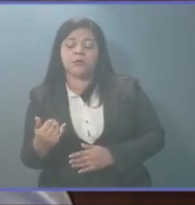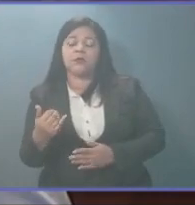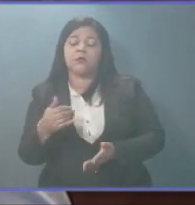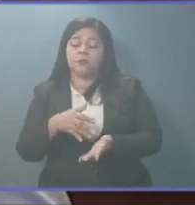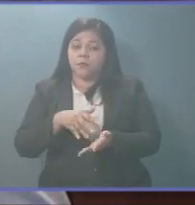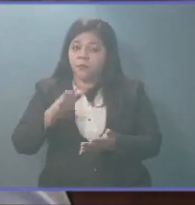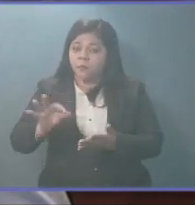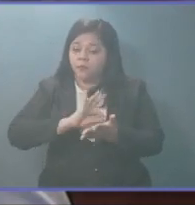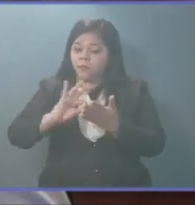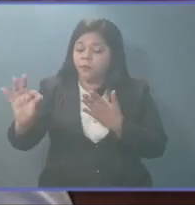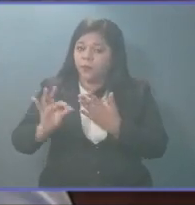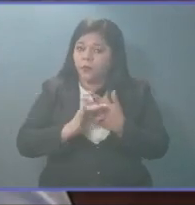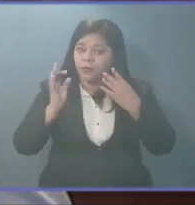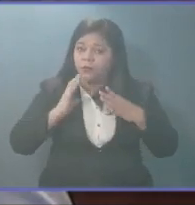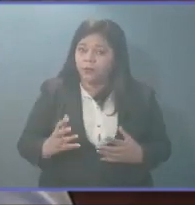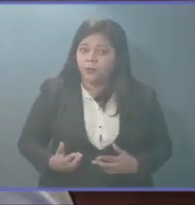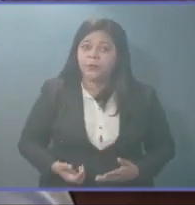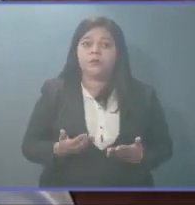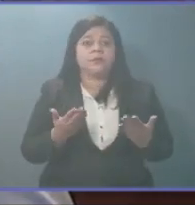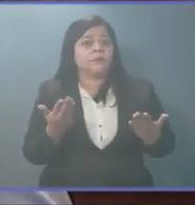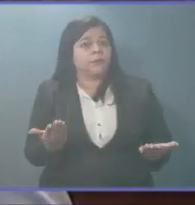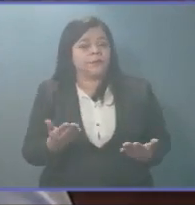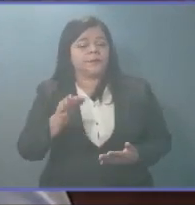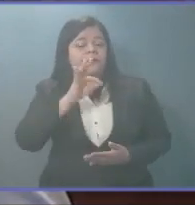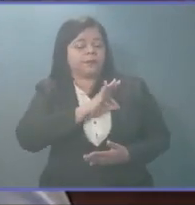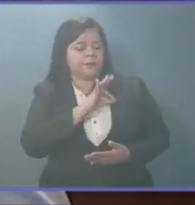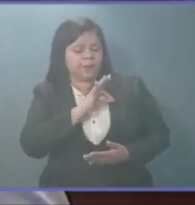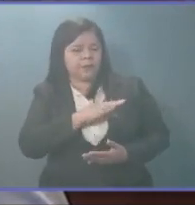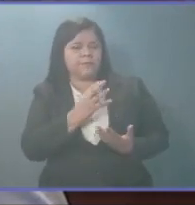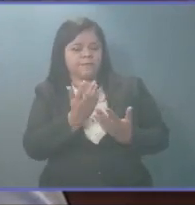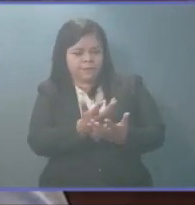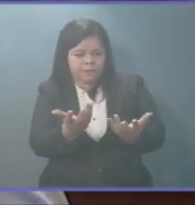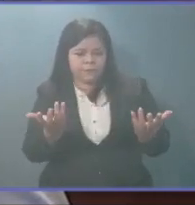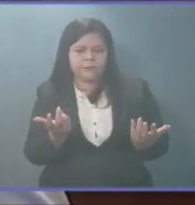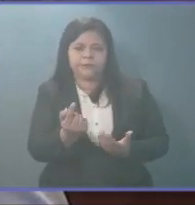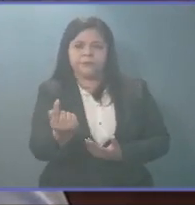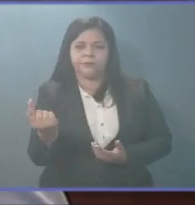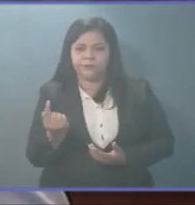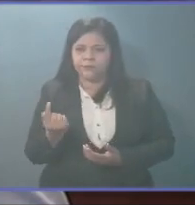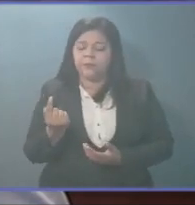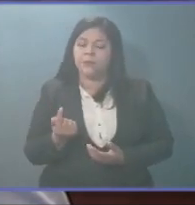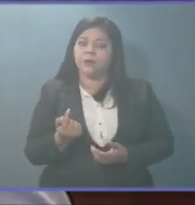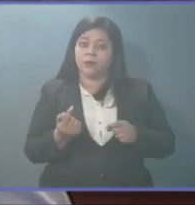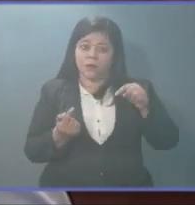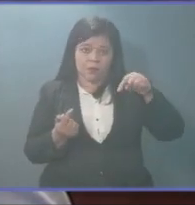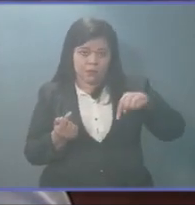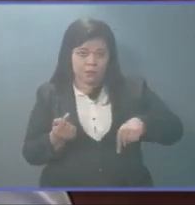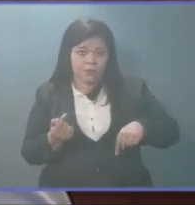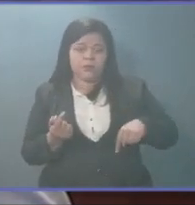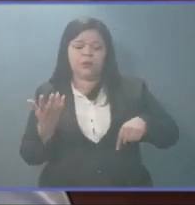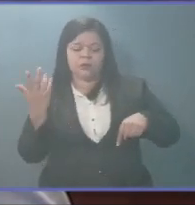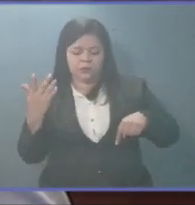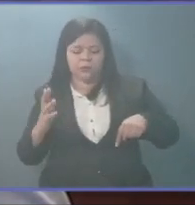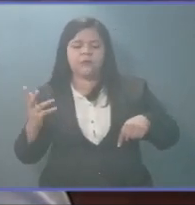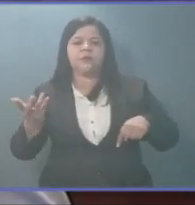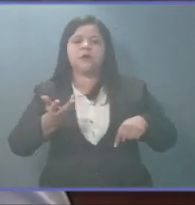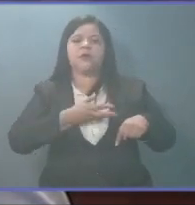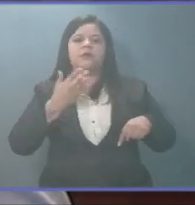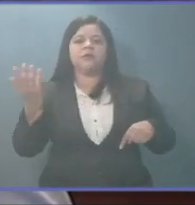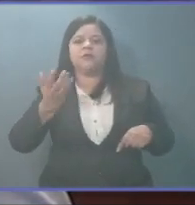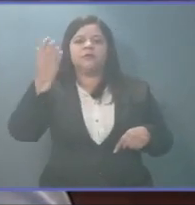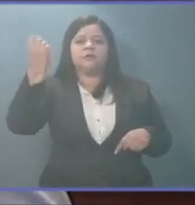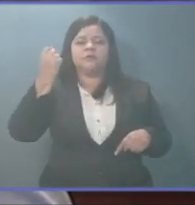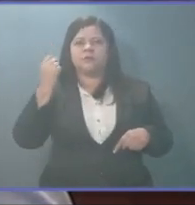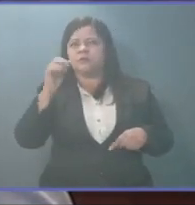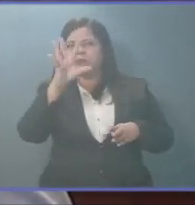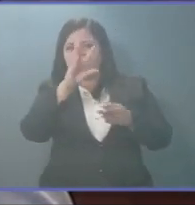acciones políticas públicas y proyectos gubernamentales que llevarán beneficio a favor de la población. A la fecha, ya hemos logrado registrar